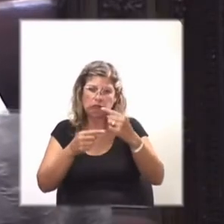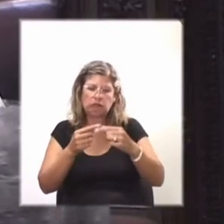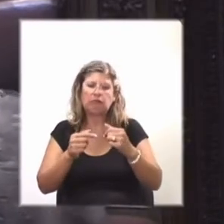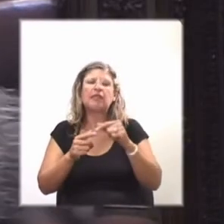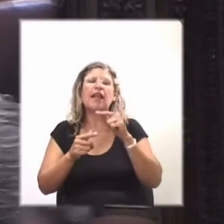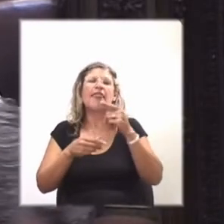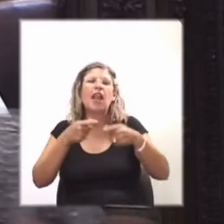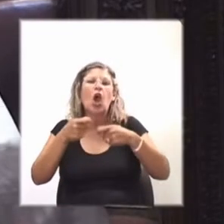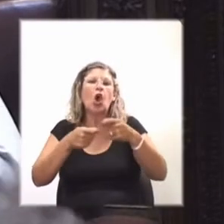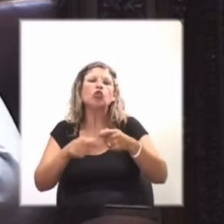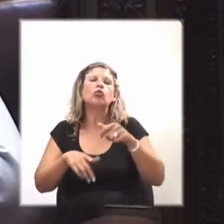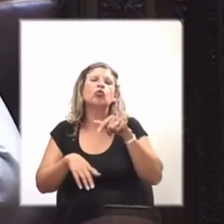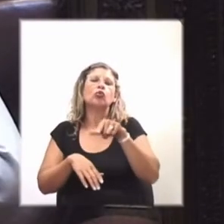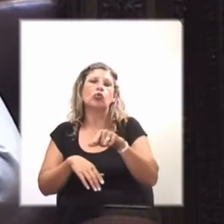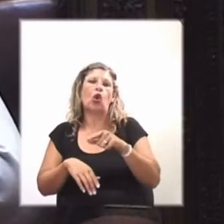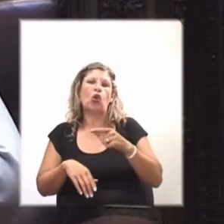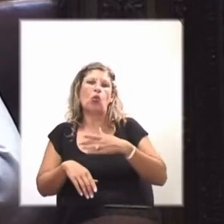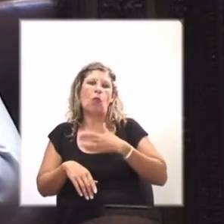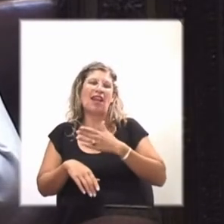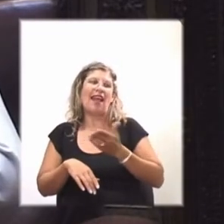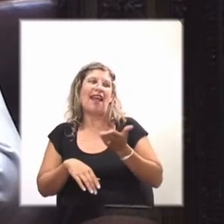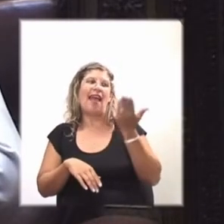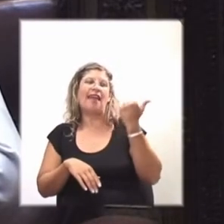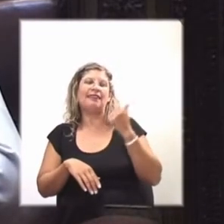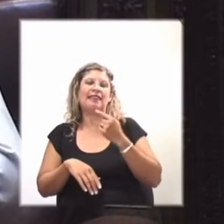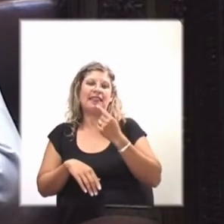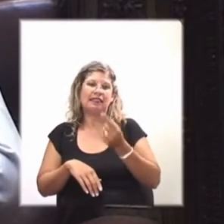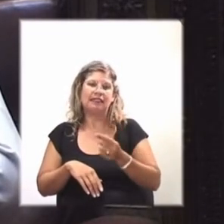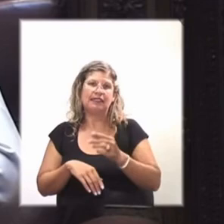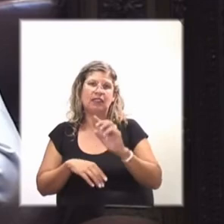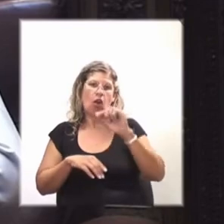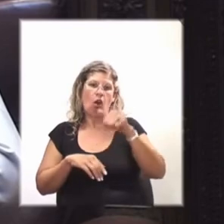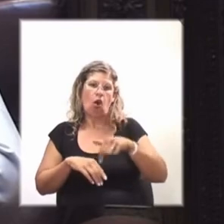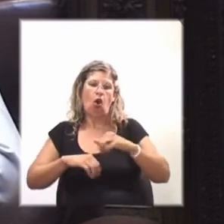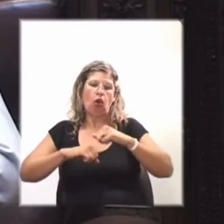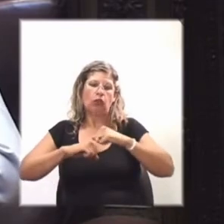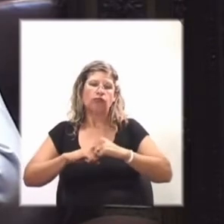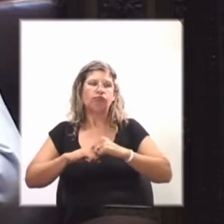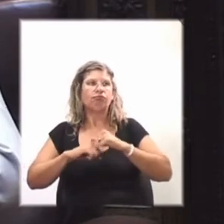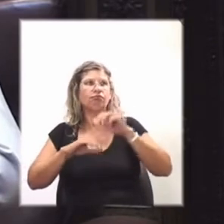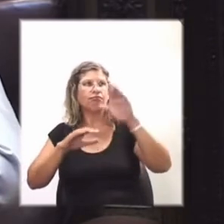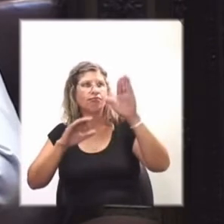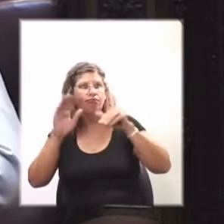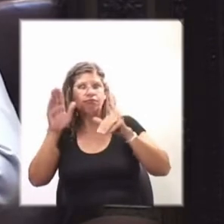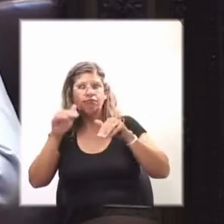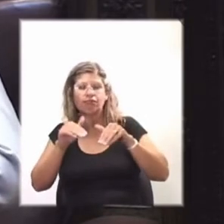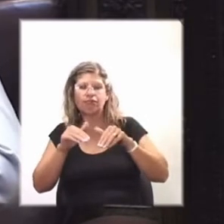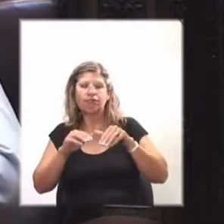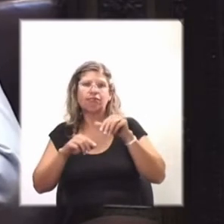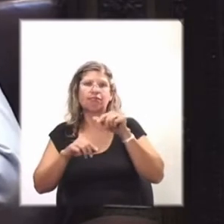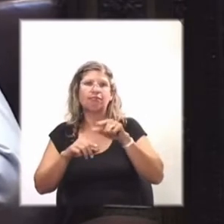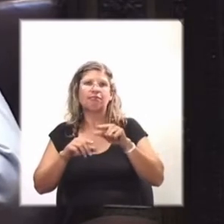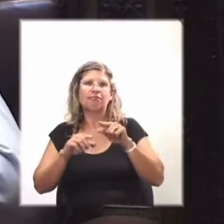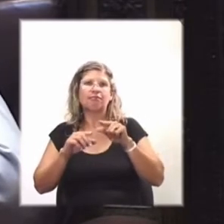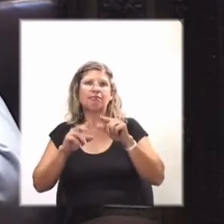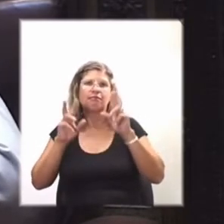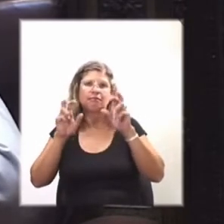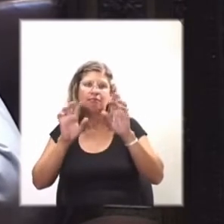construcción humana que antes señalábamos, el cuerpo hoy nos convoca a, abro